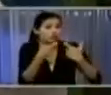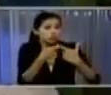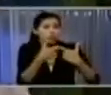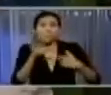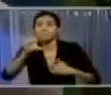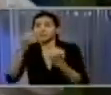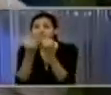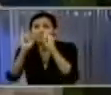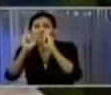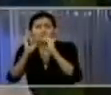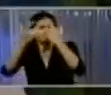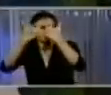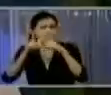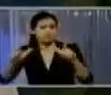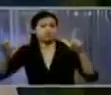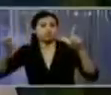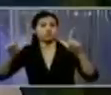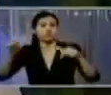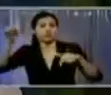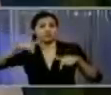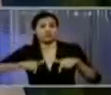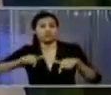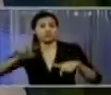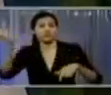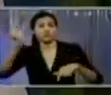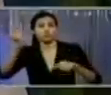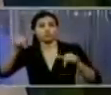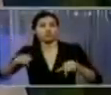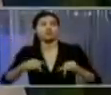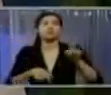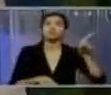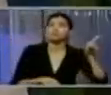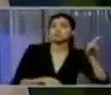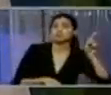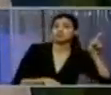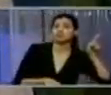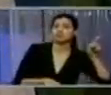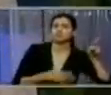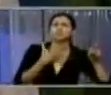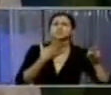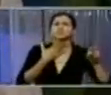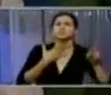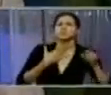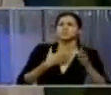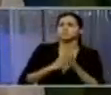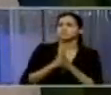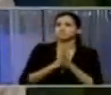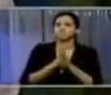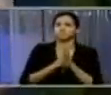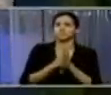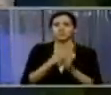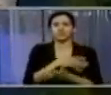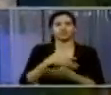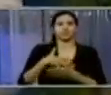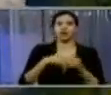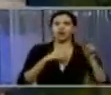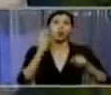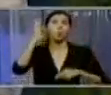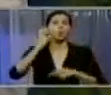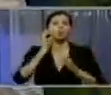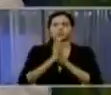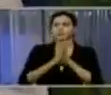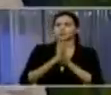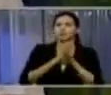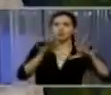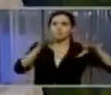independiente levantisca venezolana y las ansias de dominación desde Washington contra